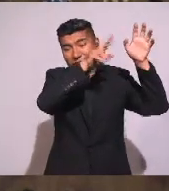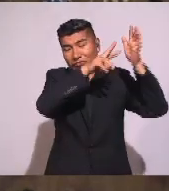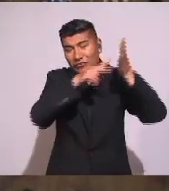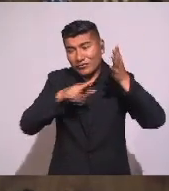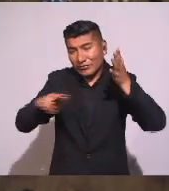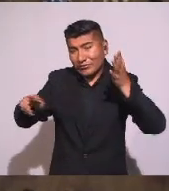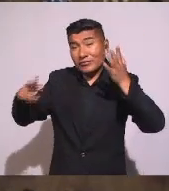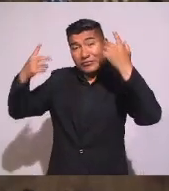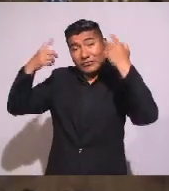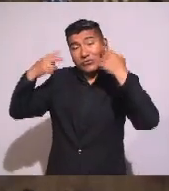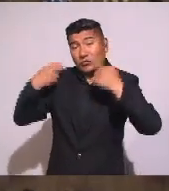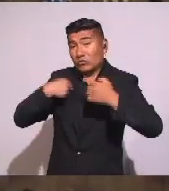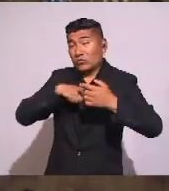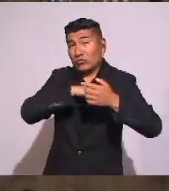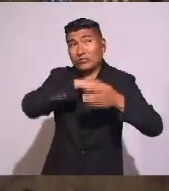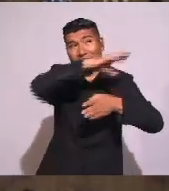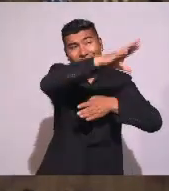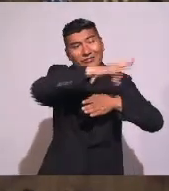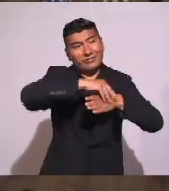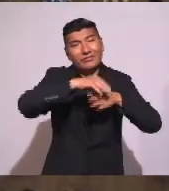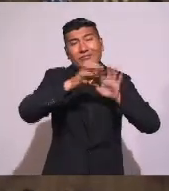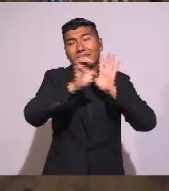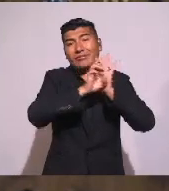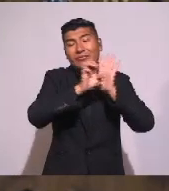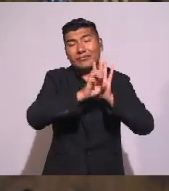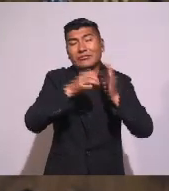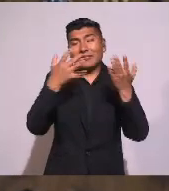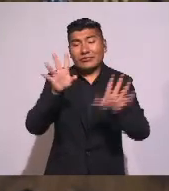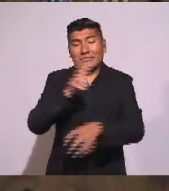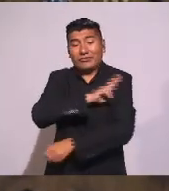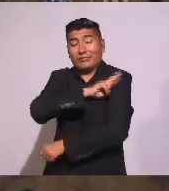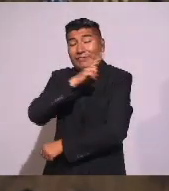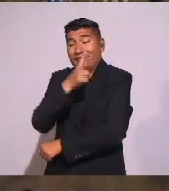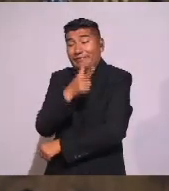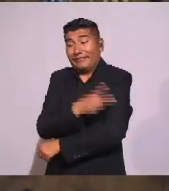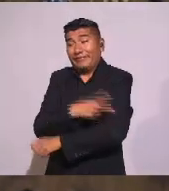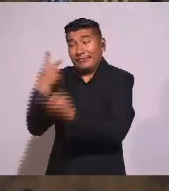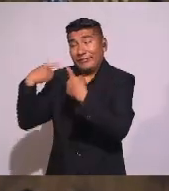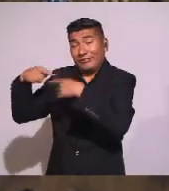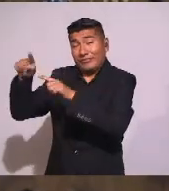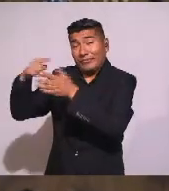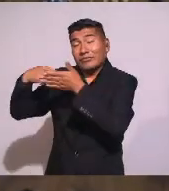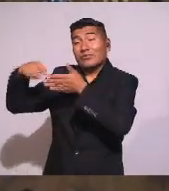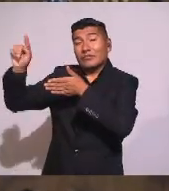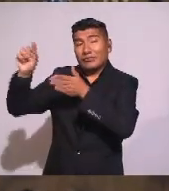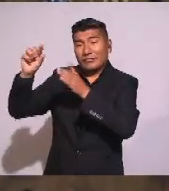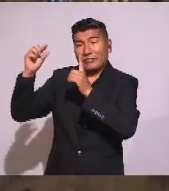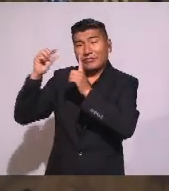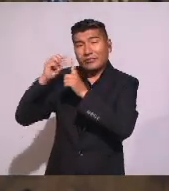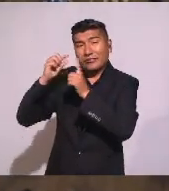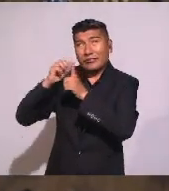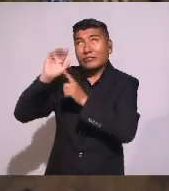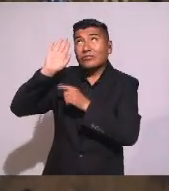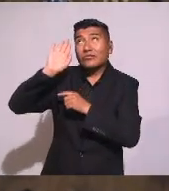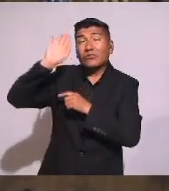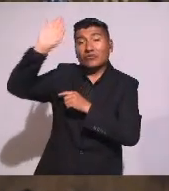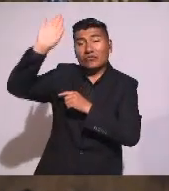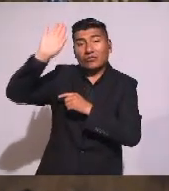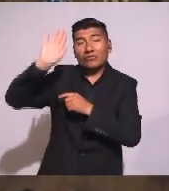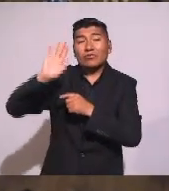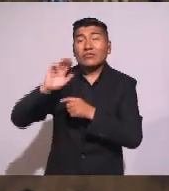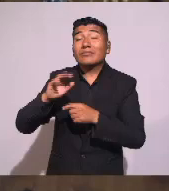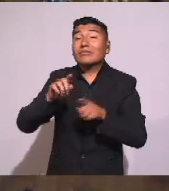vayamos valientemente a cumplir la voluntad de dios no sólo de palabra o con buenas intenciones